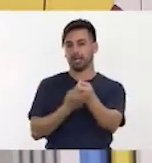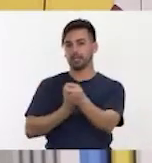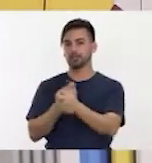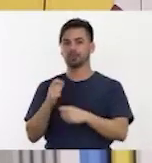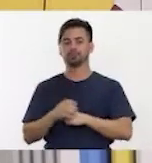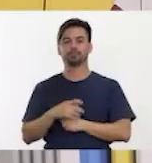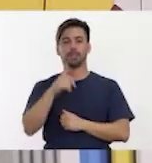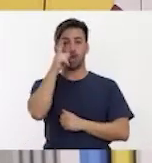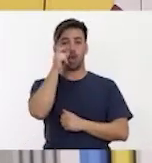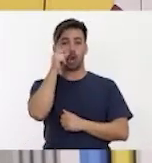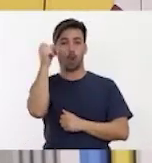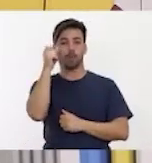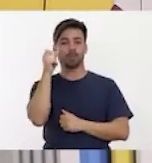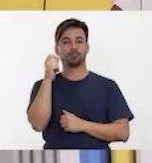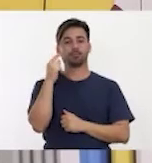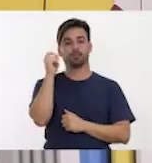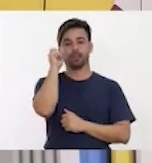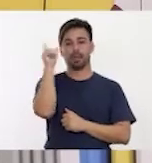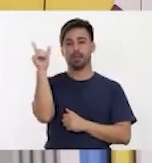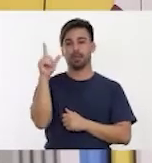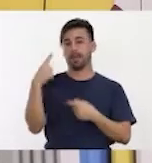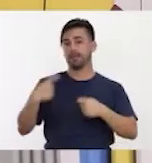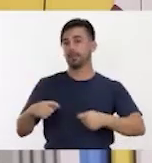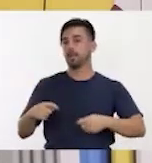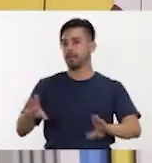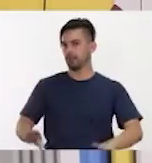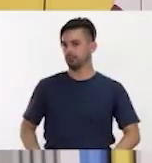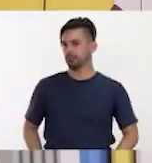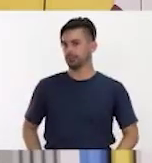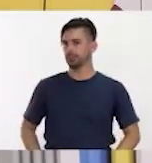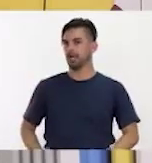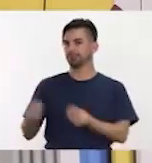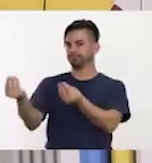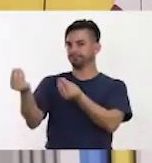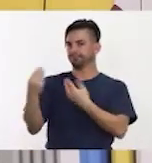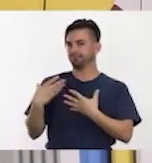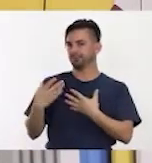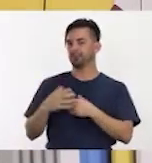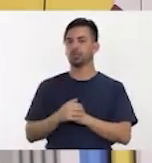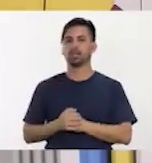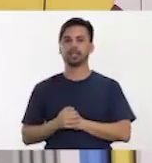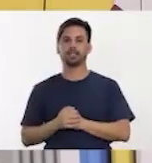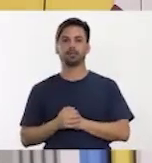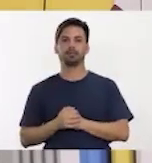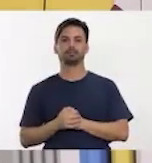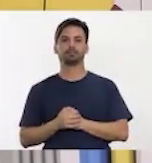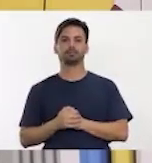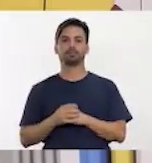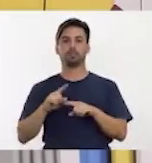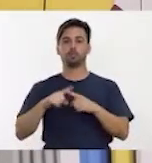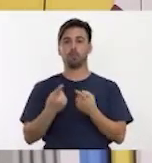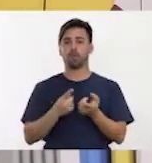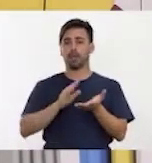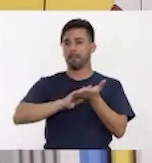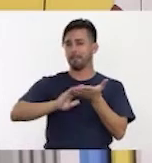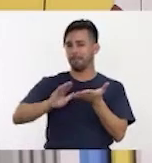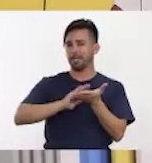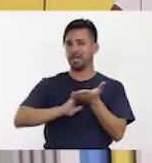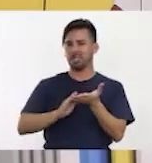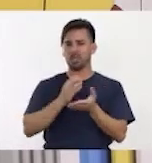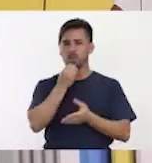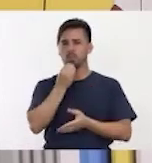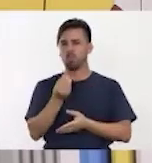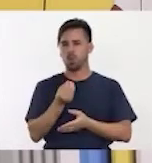Máximo Gómez era de la idea que se debía aceptar el donativo, porque un empréstito podía